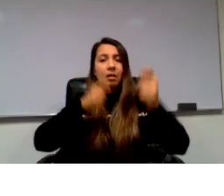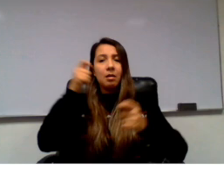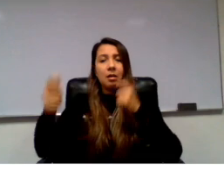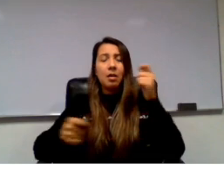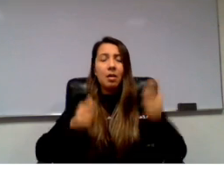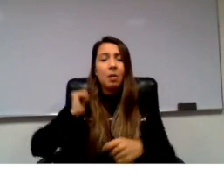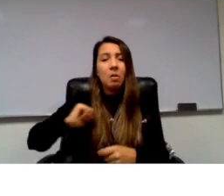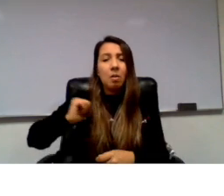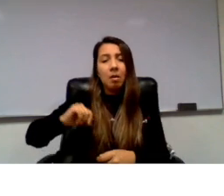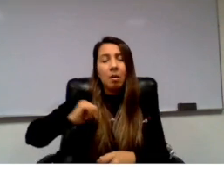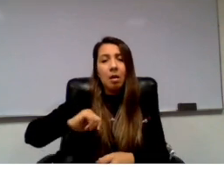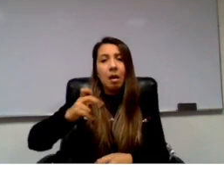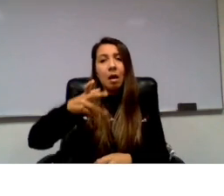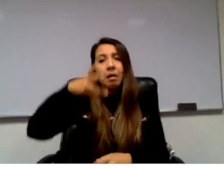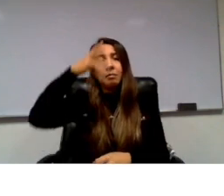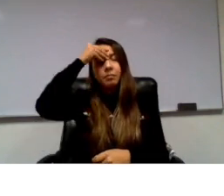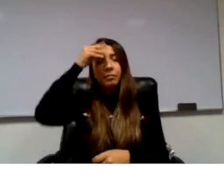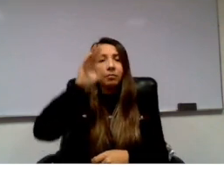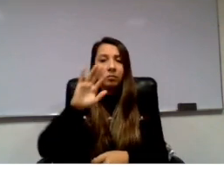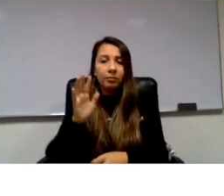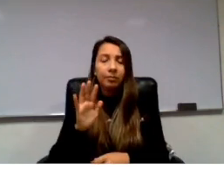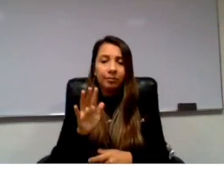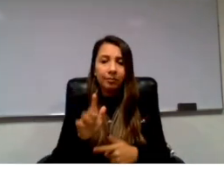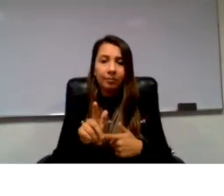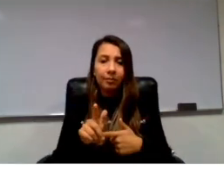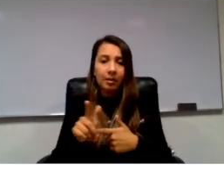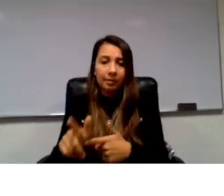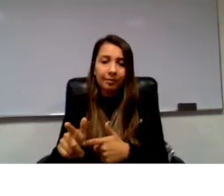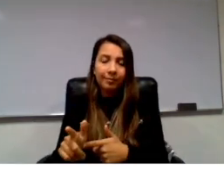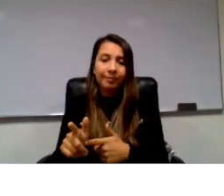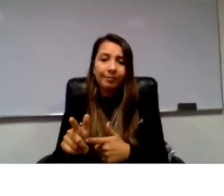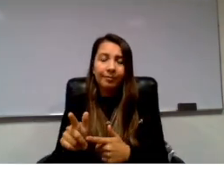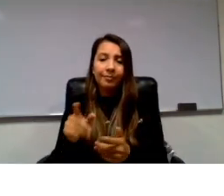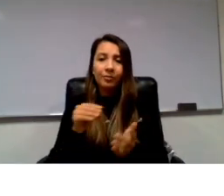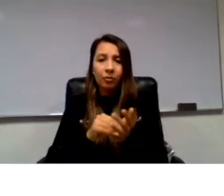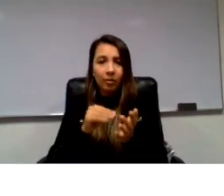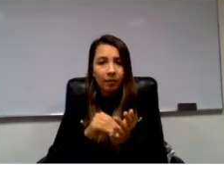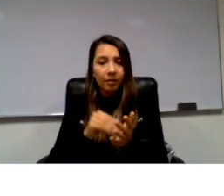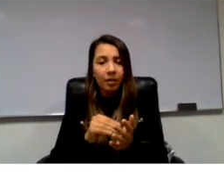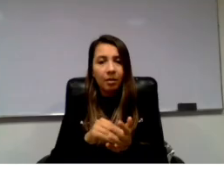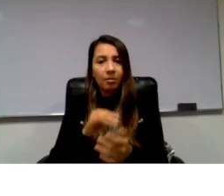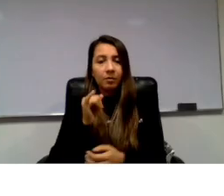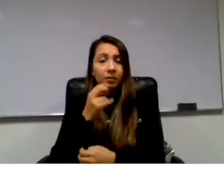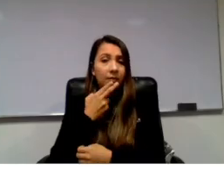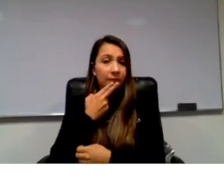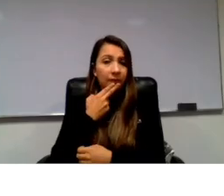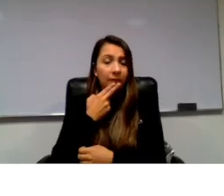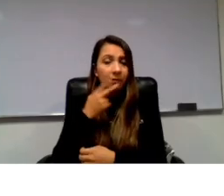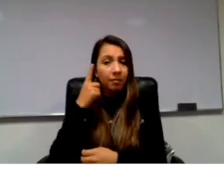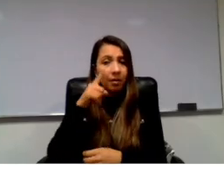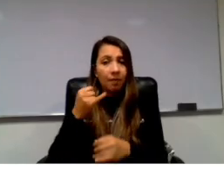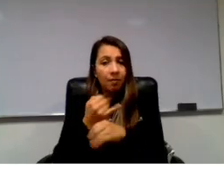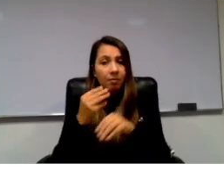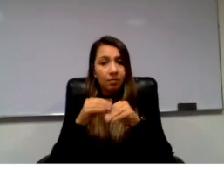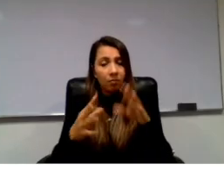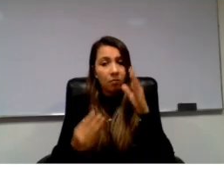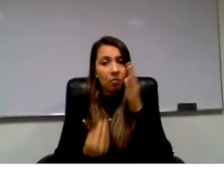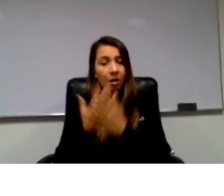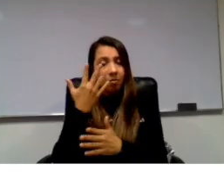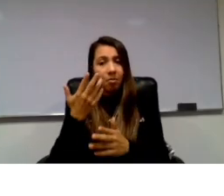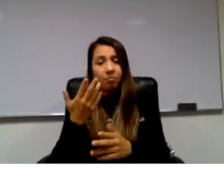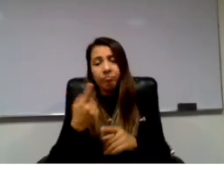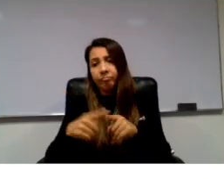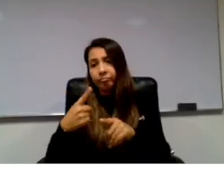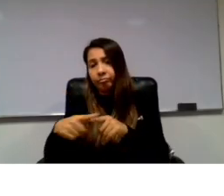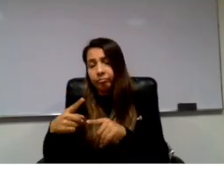aprendimos en aquel entonces, pues van a seguir siendo, pues aptos, ¿no? Para la nueva información y las nuevas herramientas